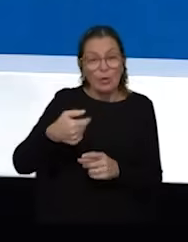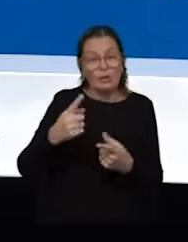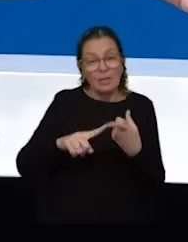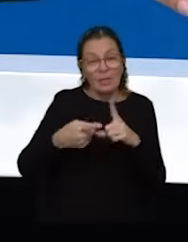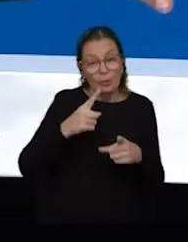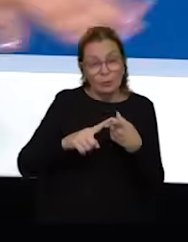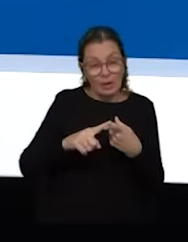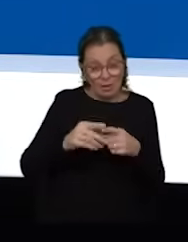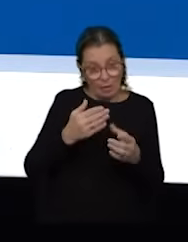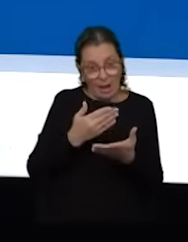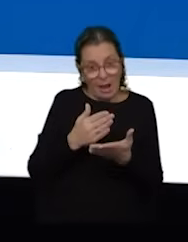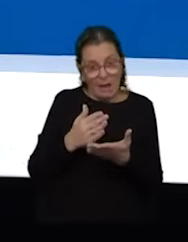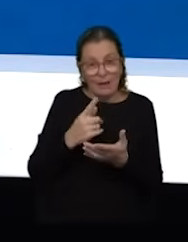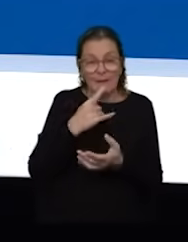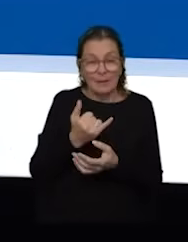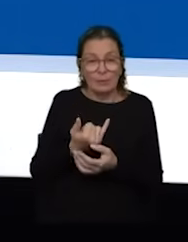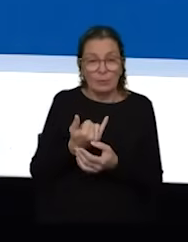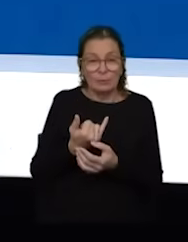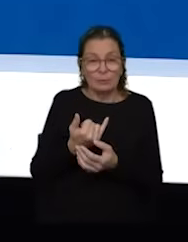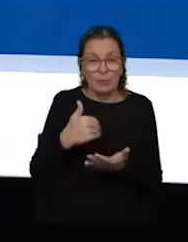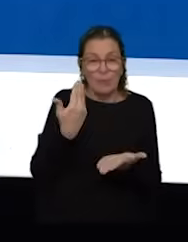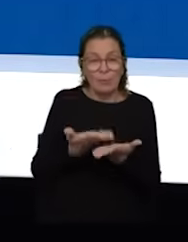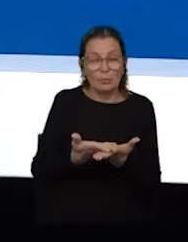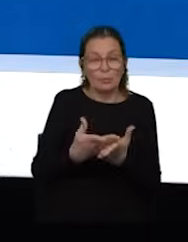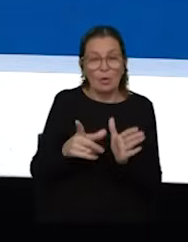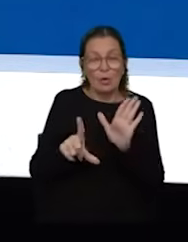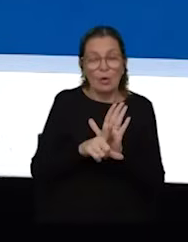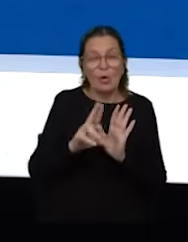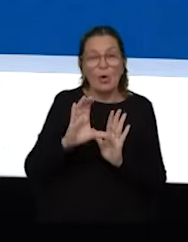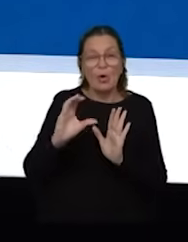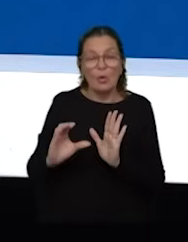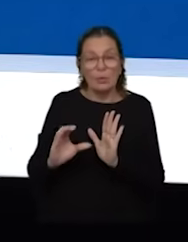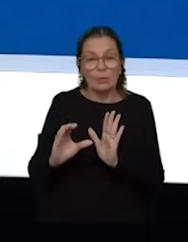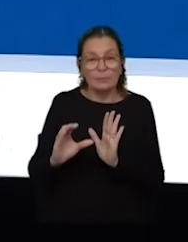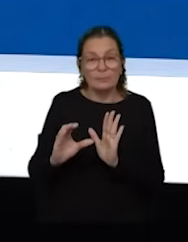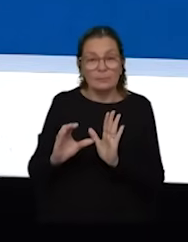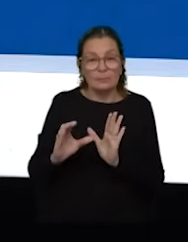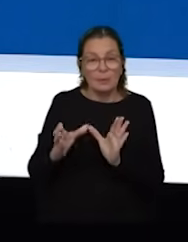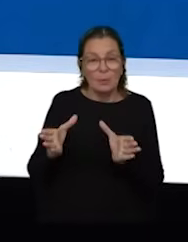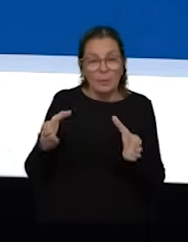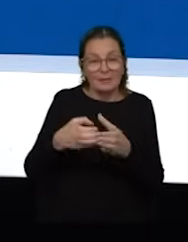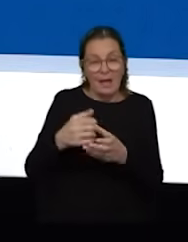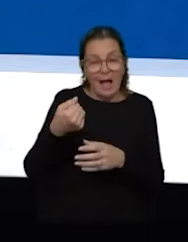salvando las distancias por ejemplo cuando se puso la ley de Urgente de consideración la desmon